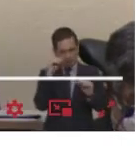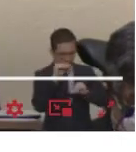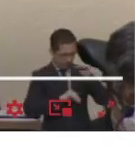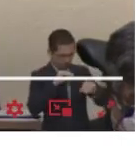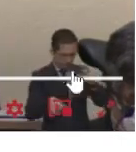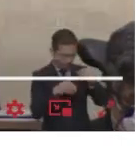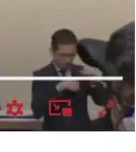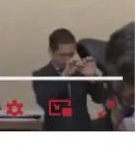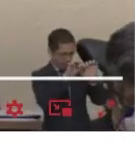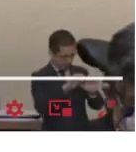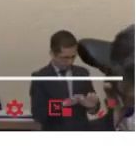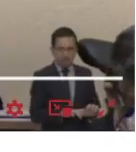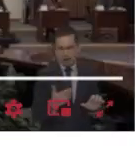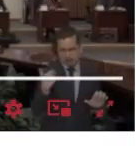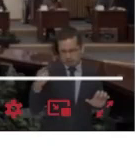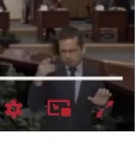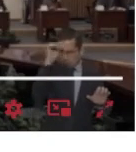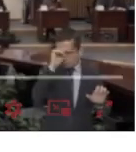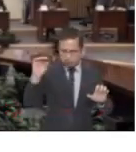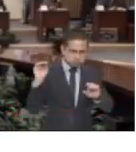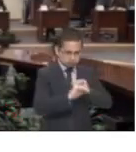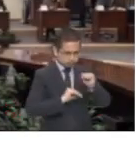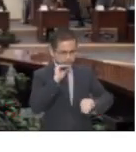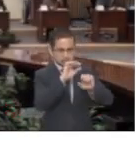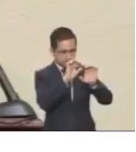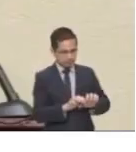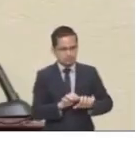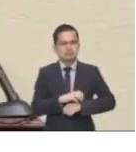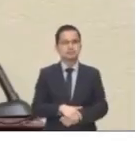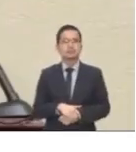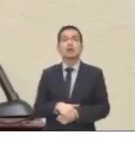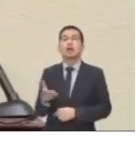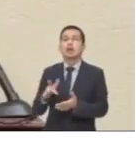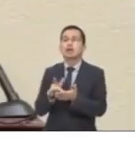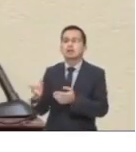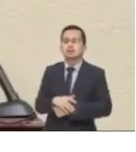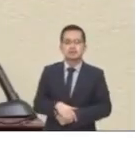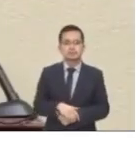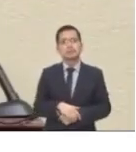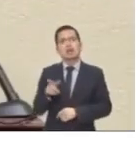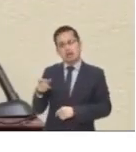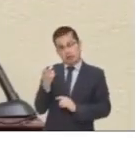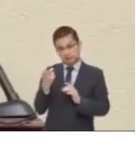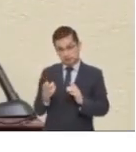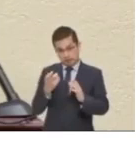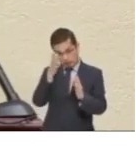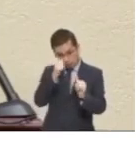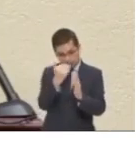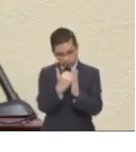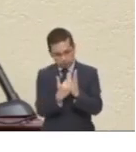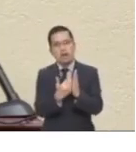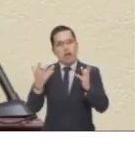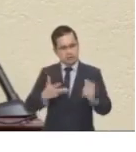exceso de seis consejeros que están violando la constitución no tan